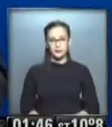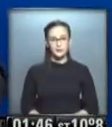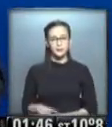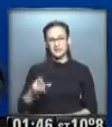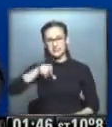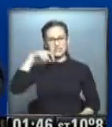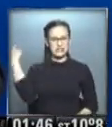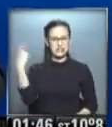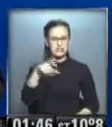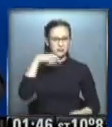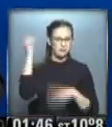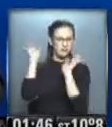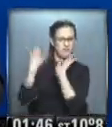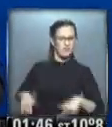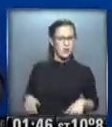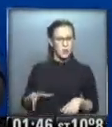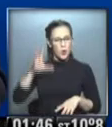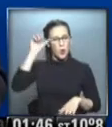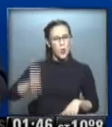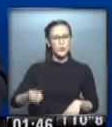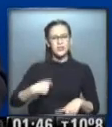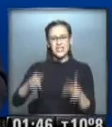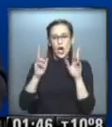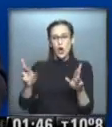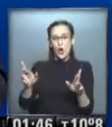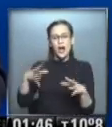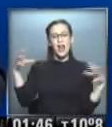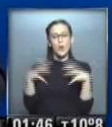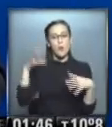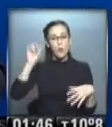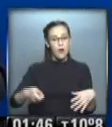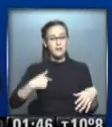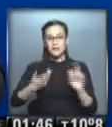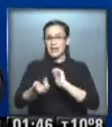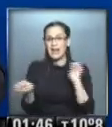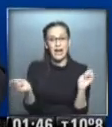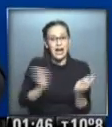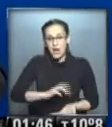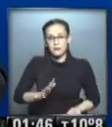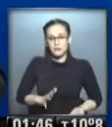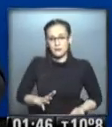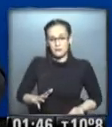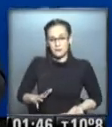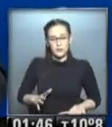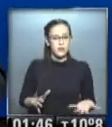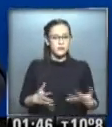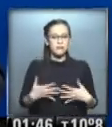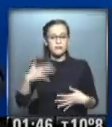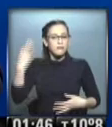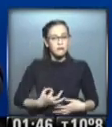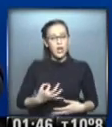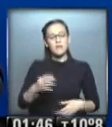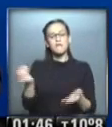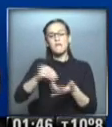una vergüenza esta decisión de la justicia. Ojalá que la Corte Suprema retome el camino deseado. Tenemos